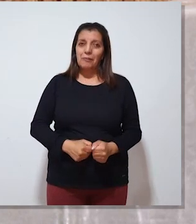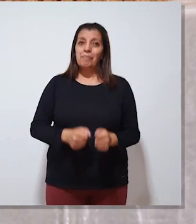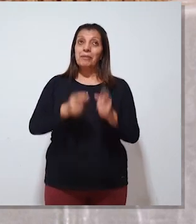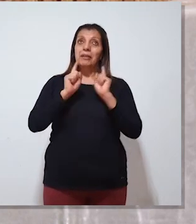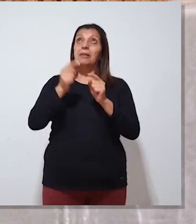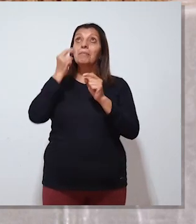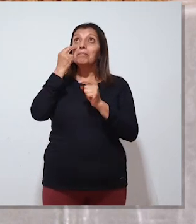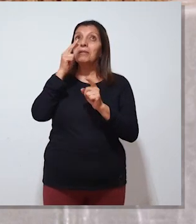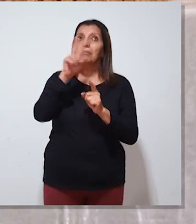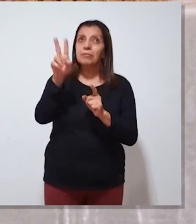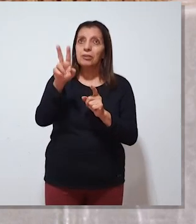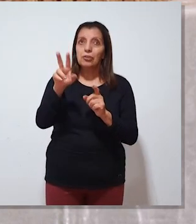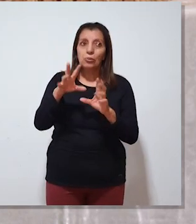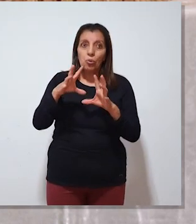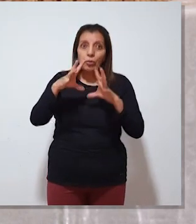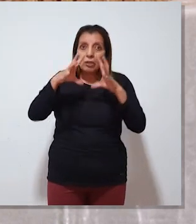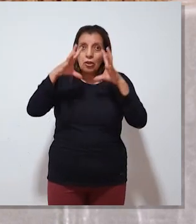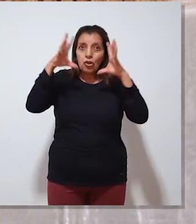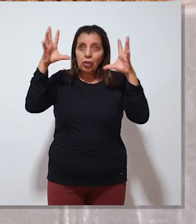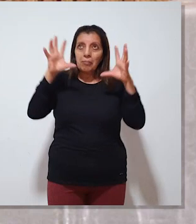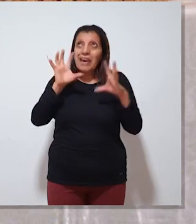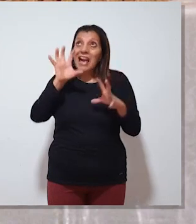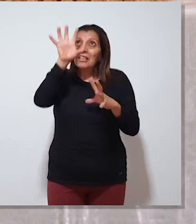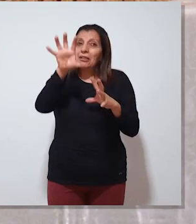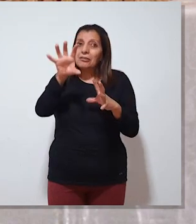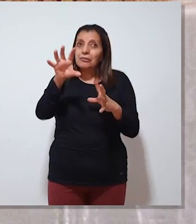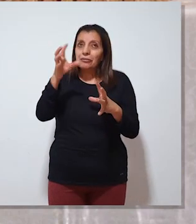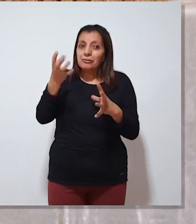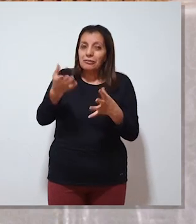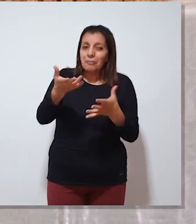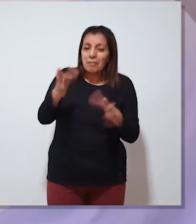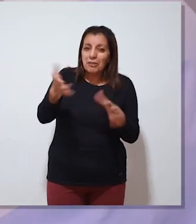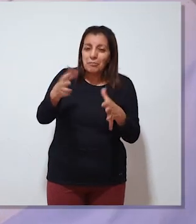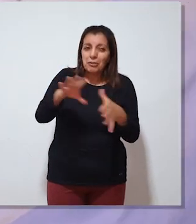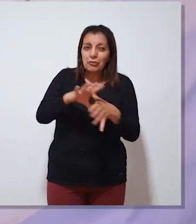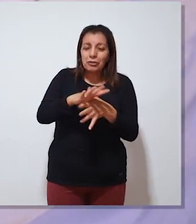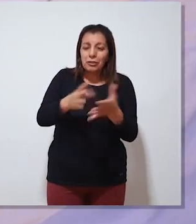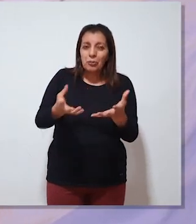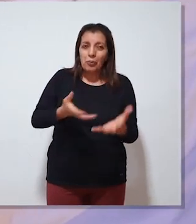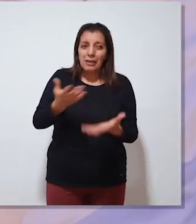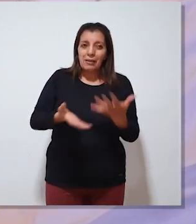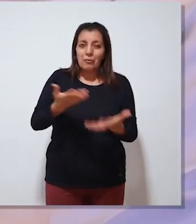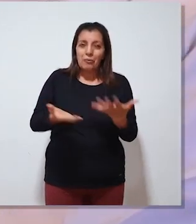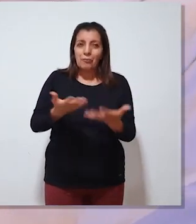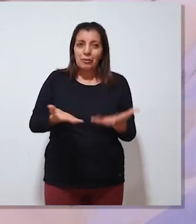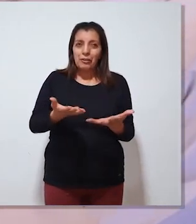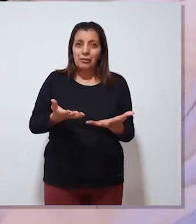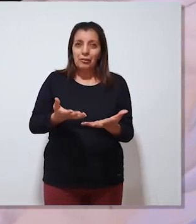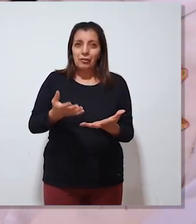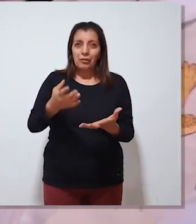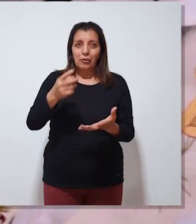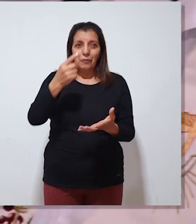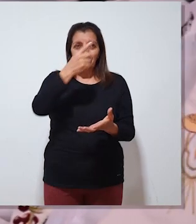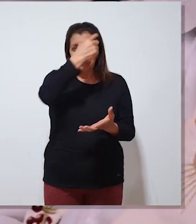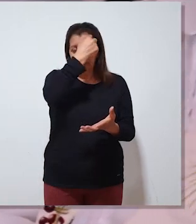un enorme dragón rojo como el fuego, con 7 cabezas y 10 cuernos, y en cada